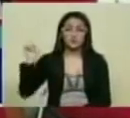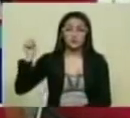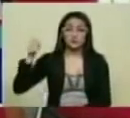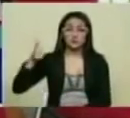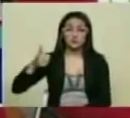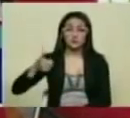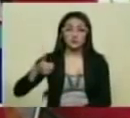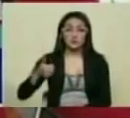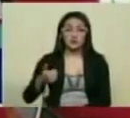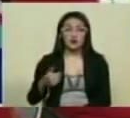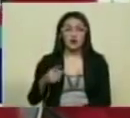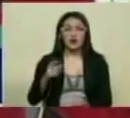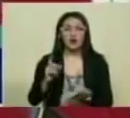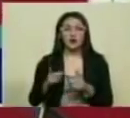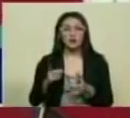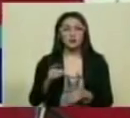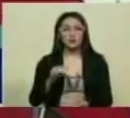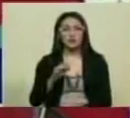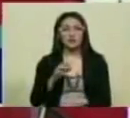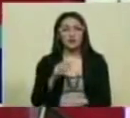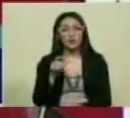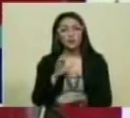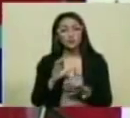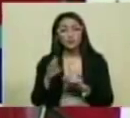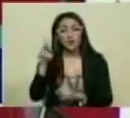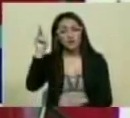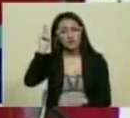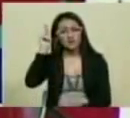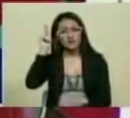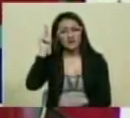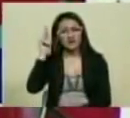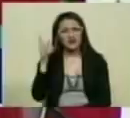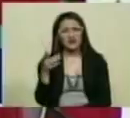algún rasgo de nuestras culturas indígenas.